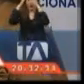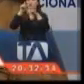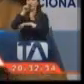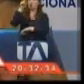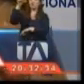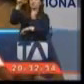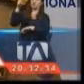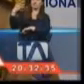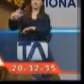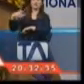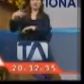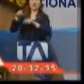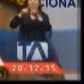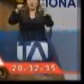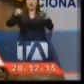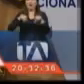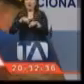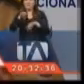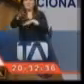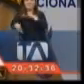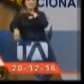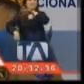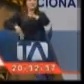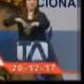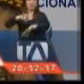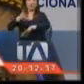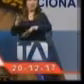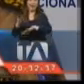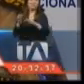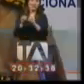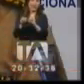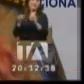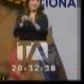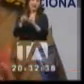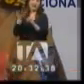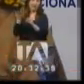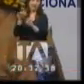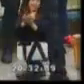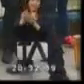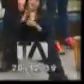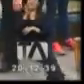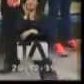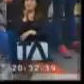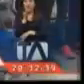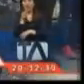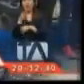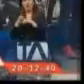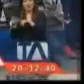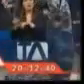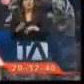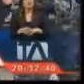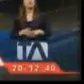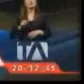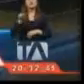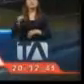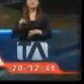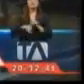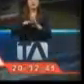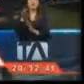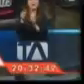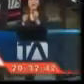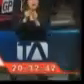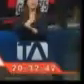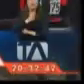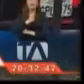tiene acá con su piscina y así sucesivamente va sumando a fincas, haciendas. Se anunció que las incautaciones de más